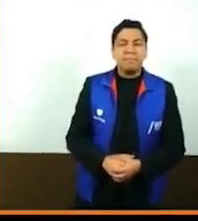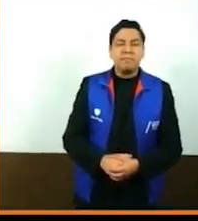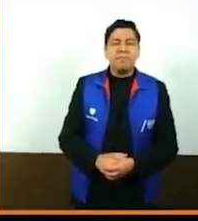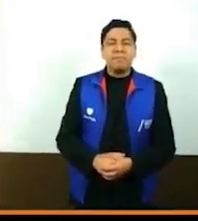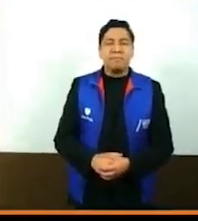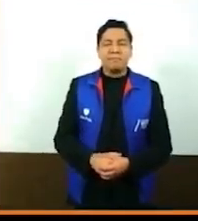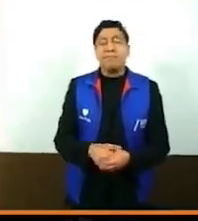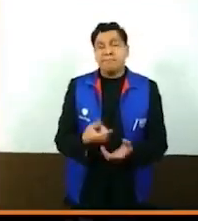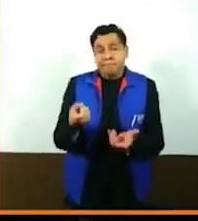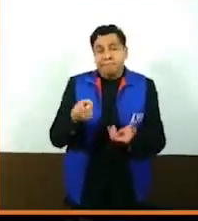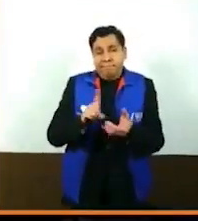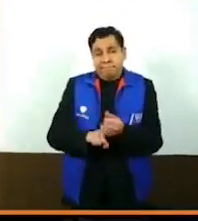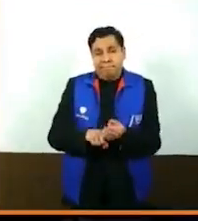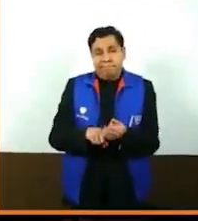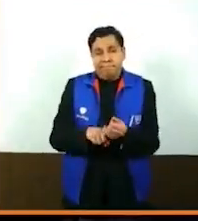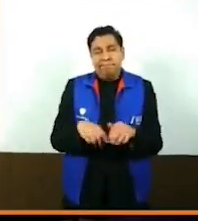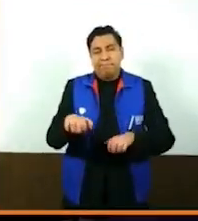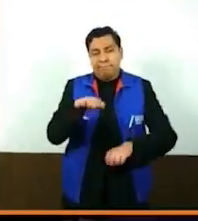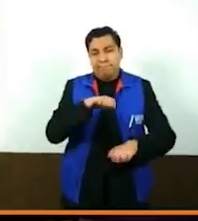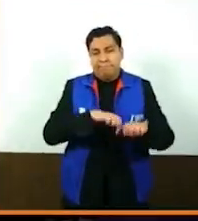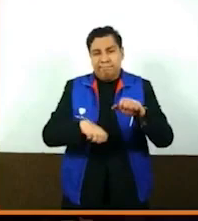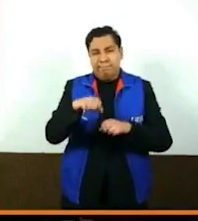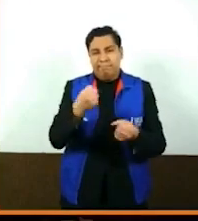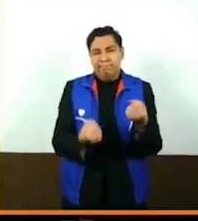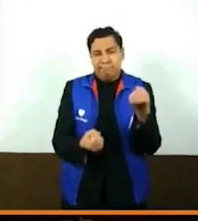Dentro de Audi México, nosotros tenemos una estrategia